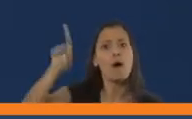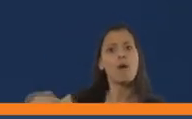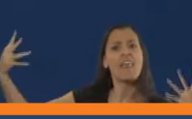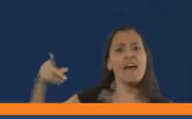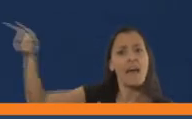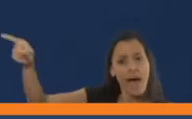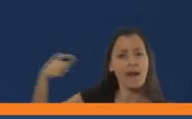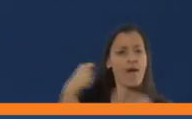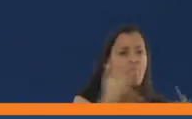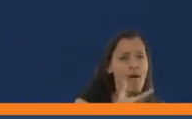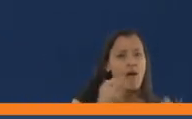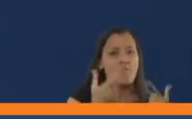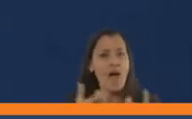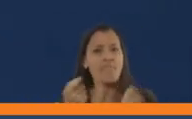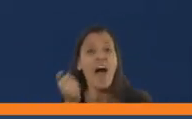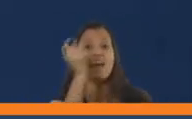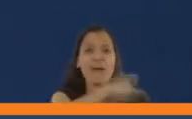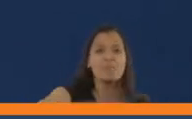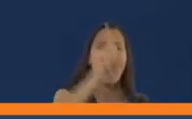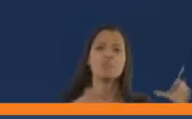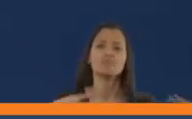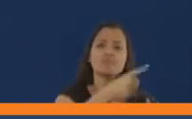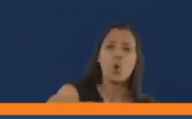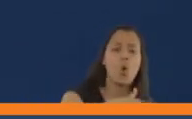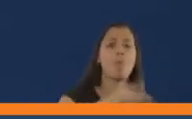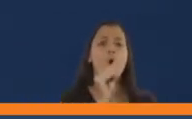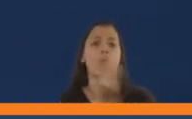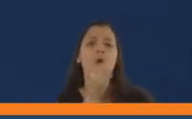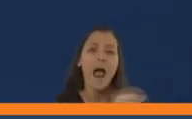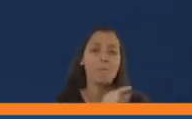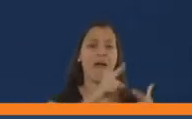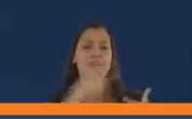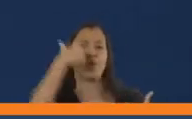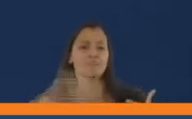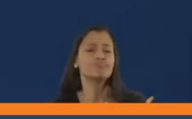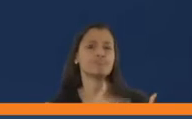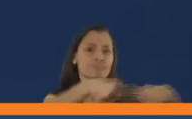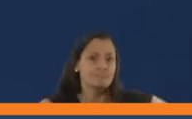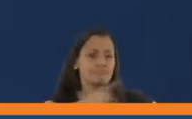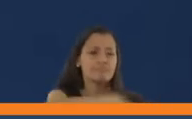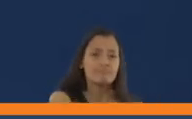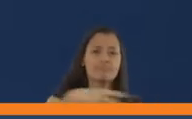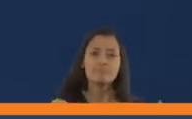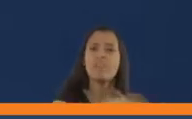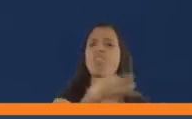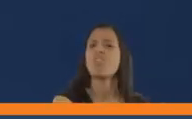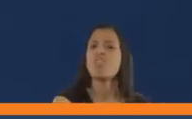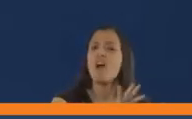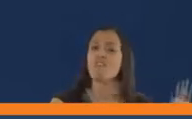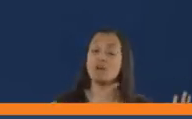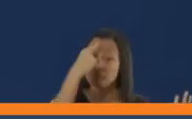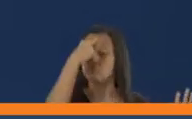a grandes corporaciones alimenticias petroleras y armamentísticas debe ser grabada para